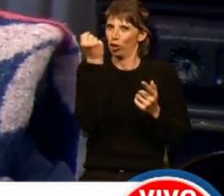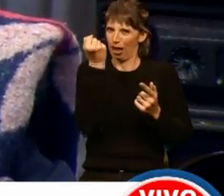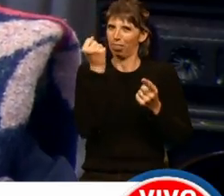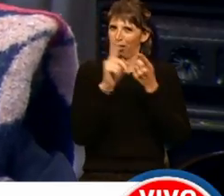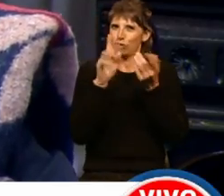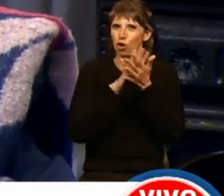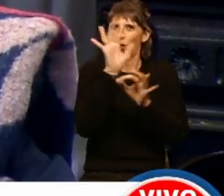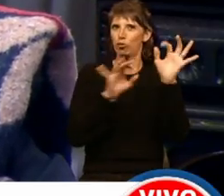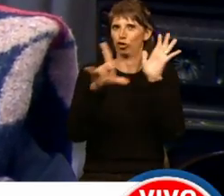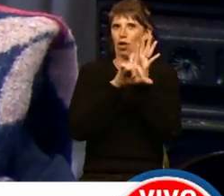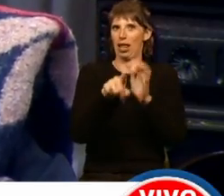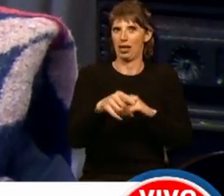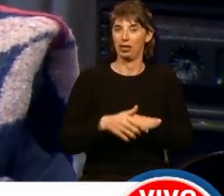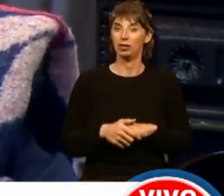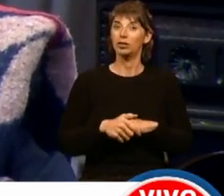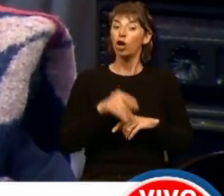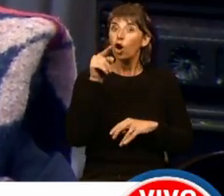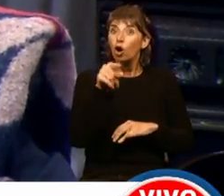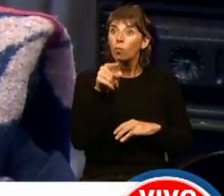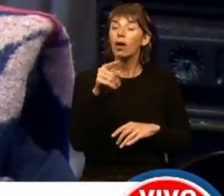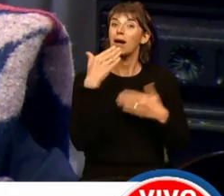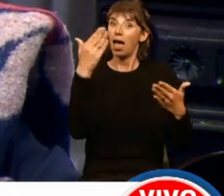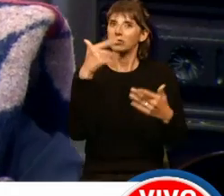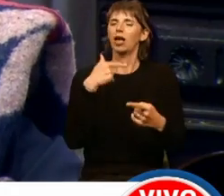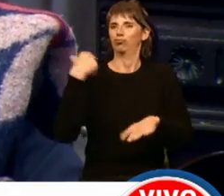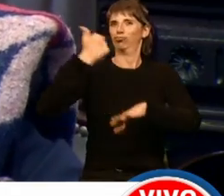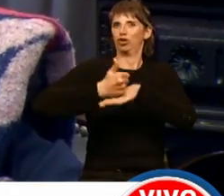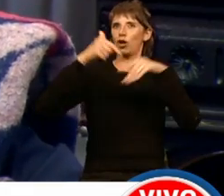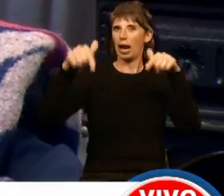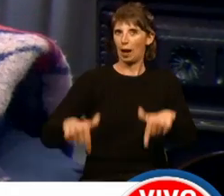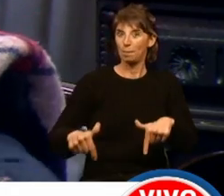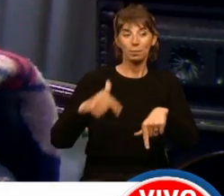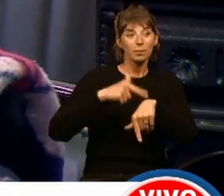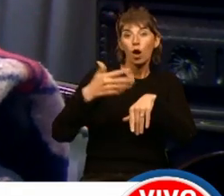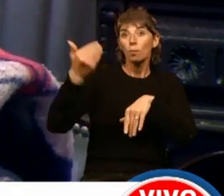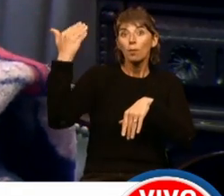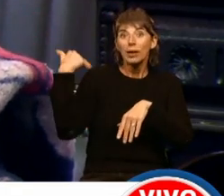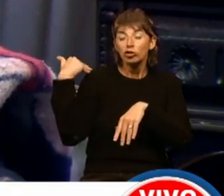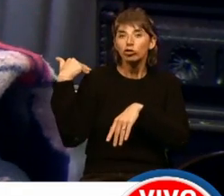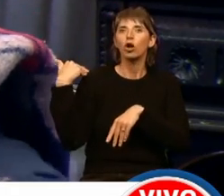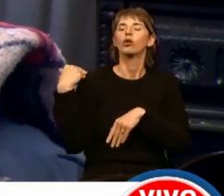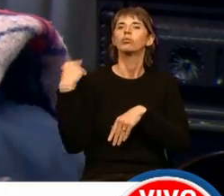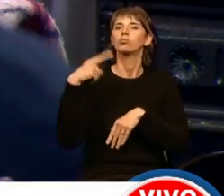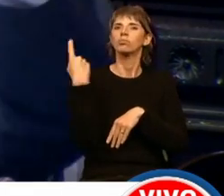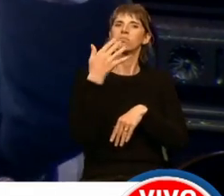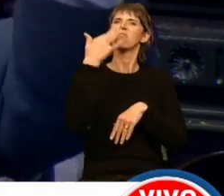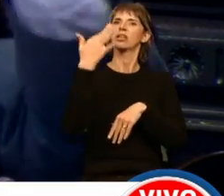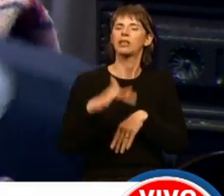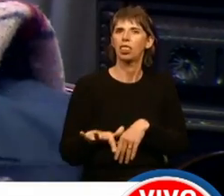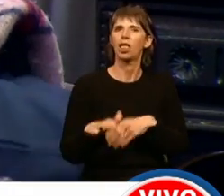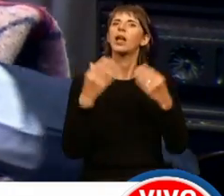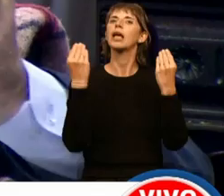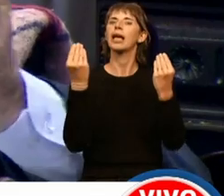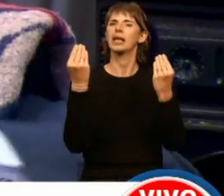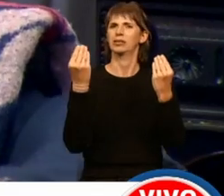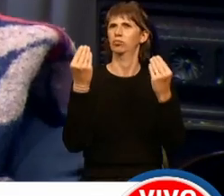hoy yo tuve la oportunidad de estar hoy acá y en ese tiempo empezamos a comprender que no sólo era el tema